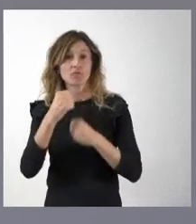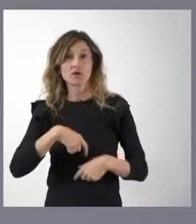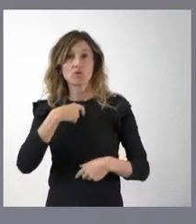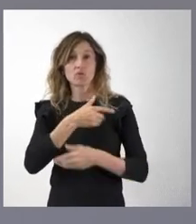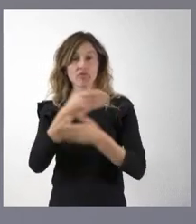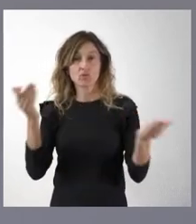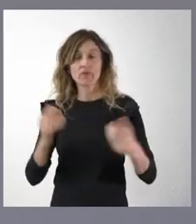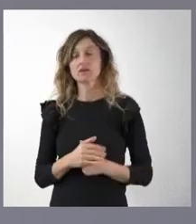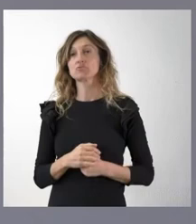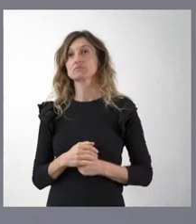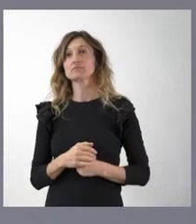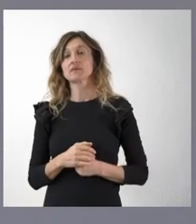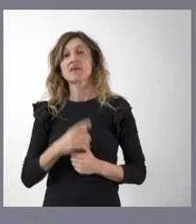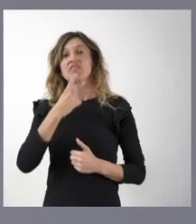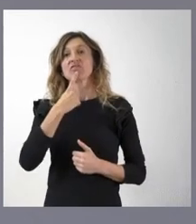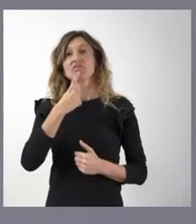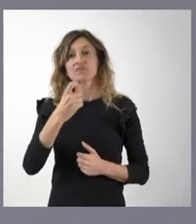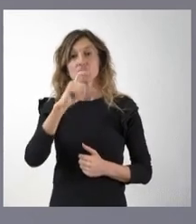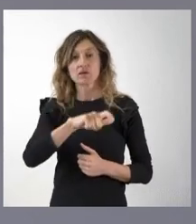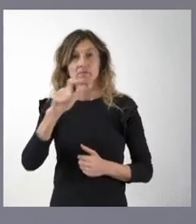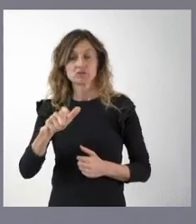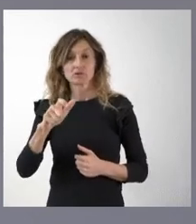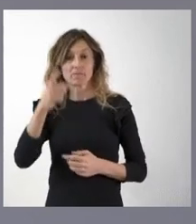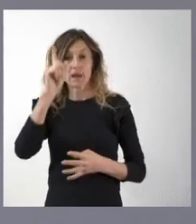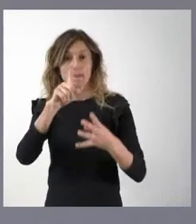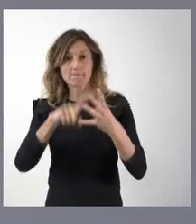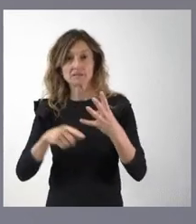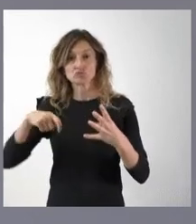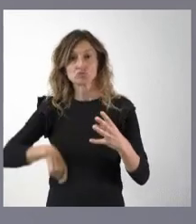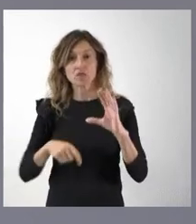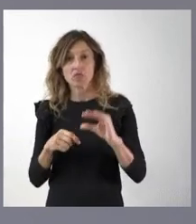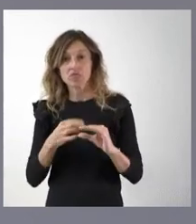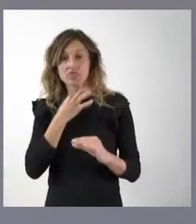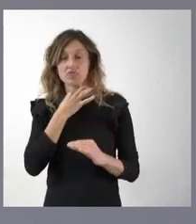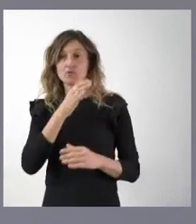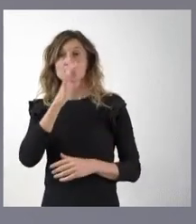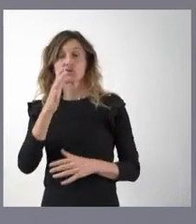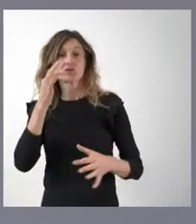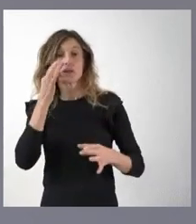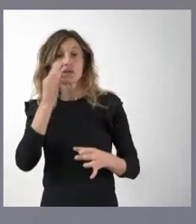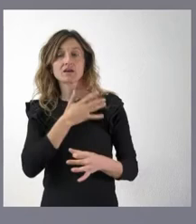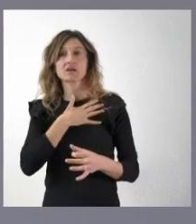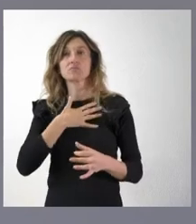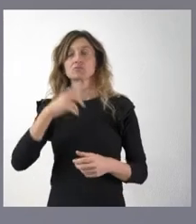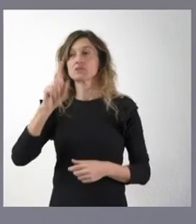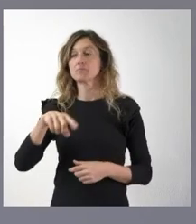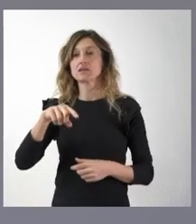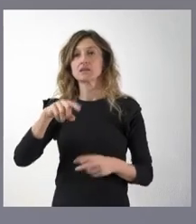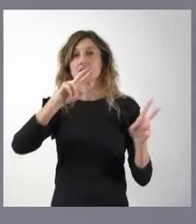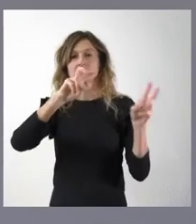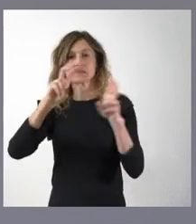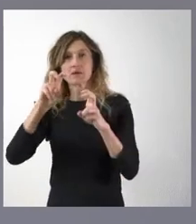y por tanto mayores dificultades de muchas personas para llegar a fin de mes Esta es una realidad por eso nosotros planteábamos también entre estas cuestiones